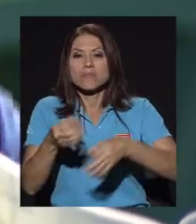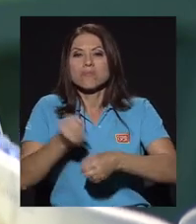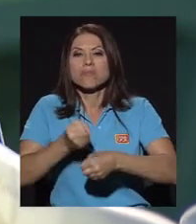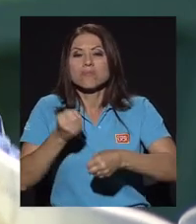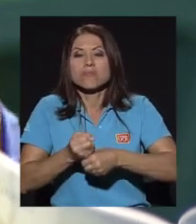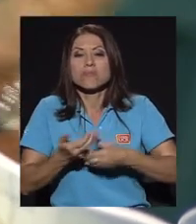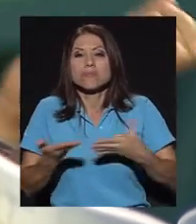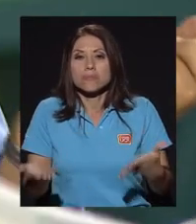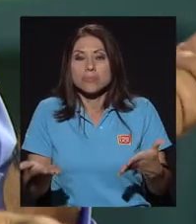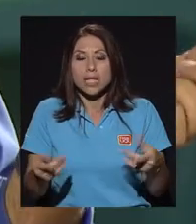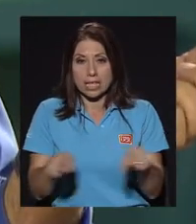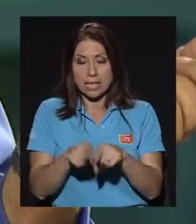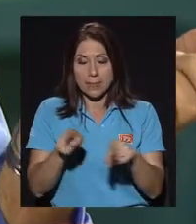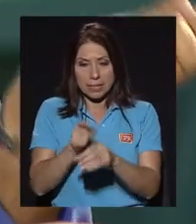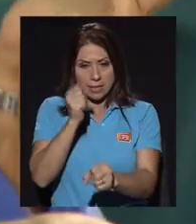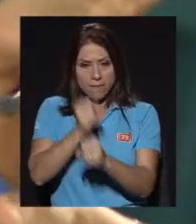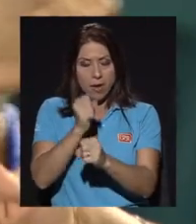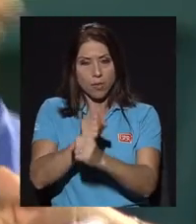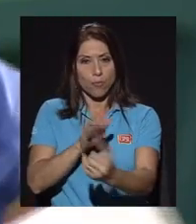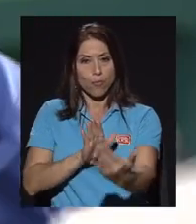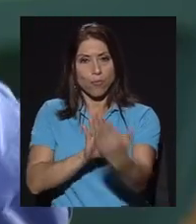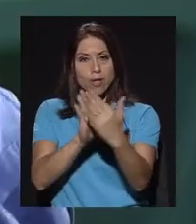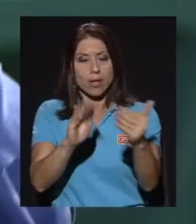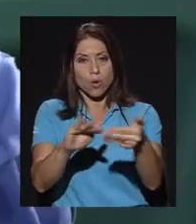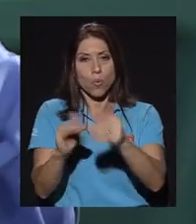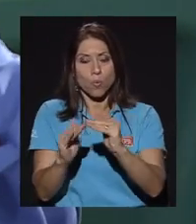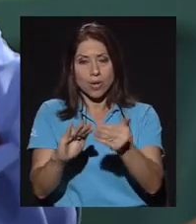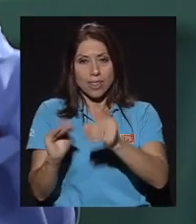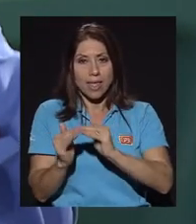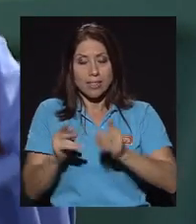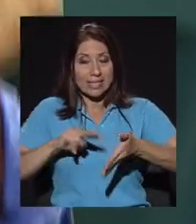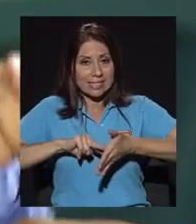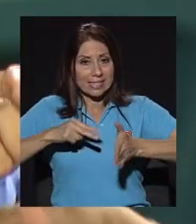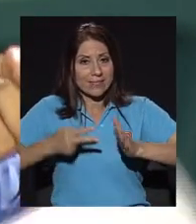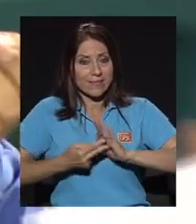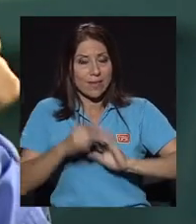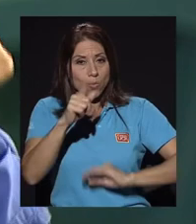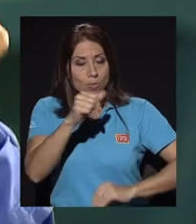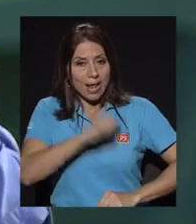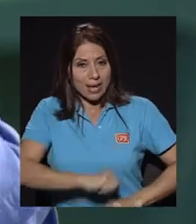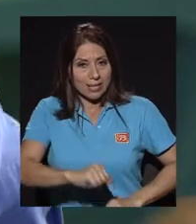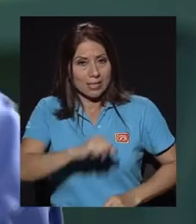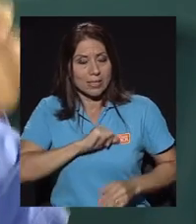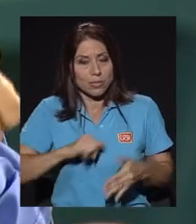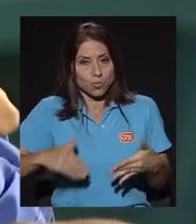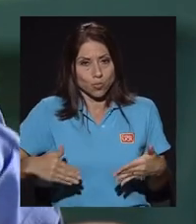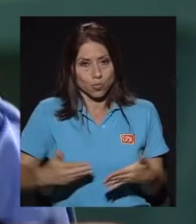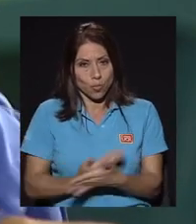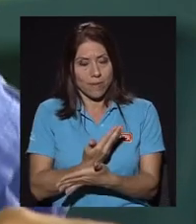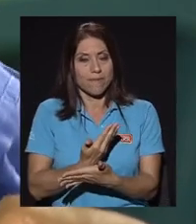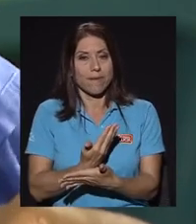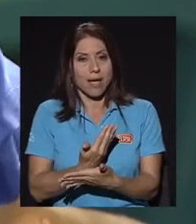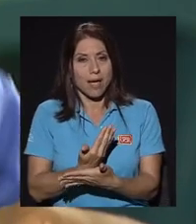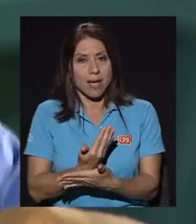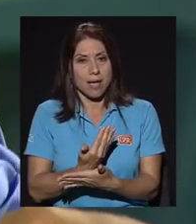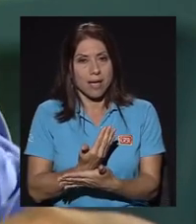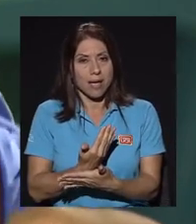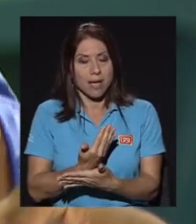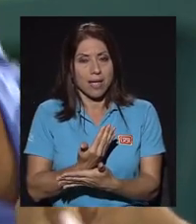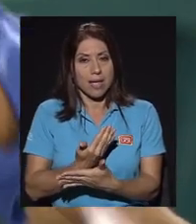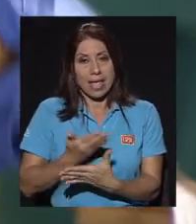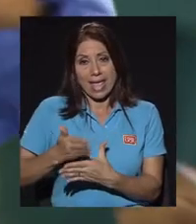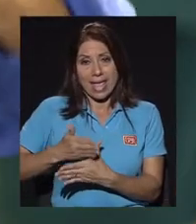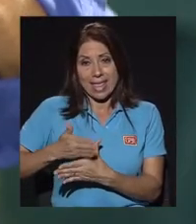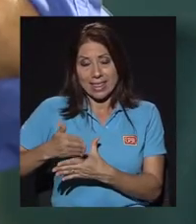de cara a la comunidad. O sea, es una actitud nueva la que